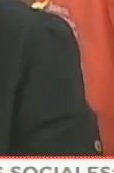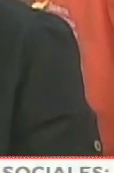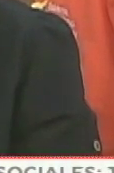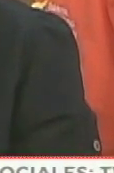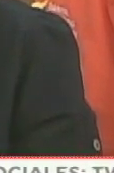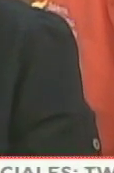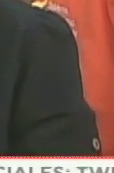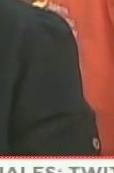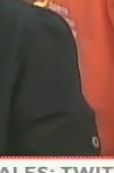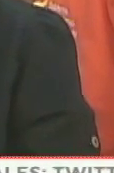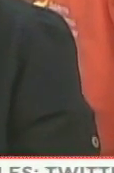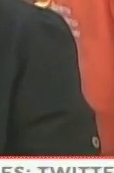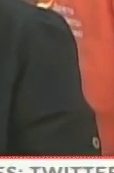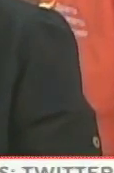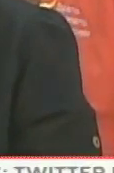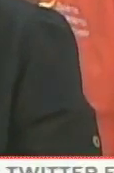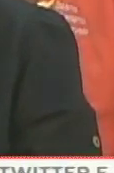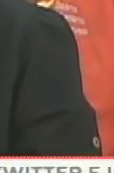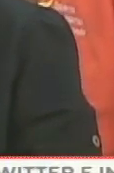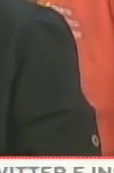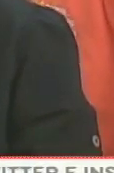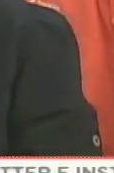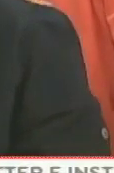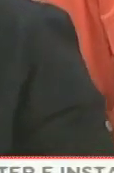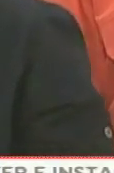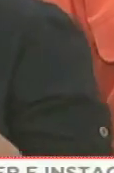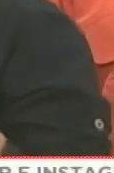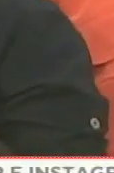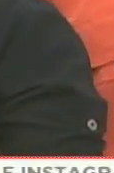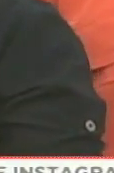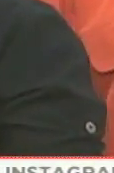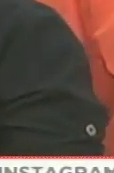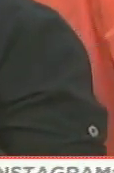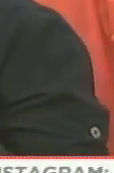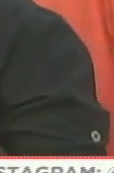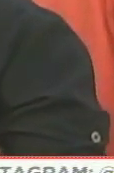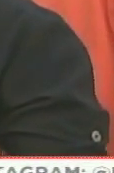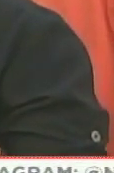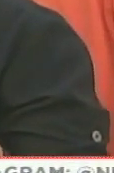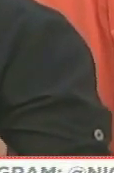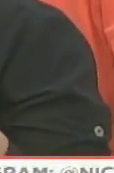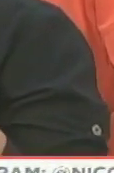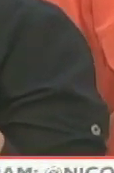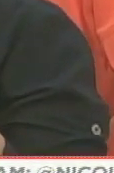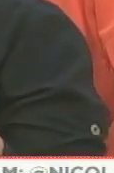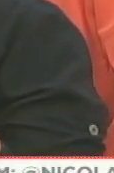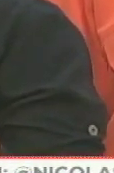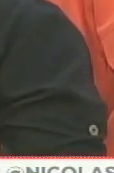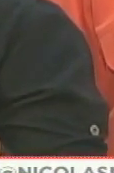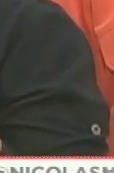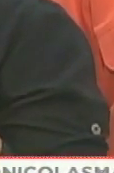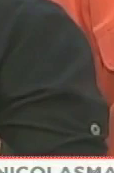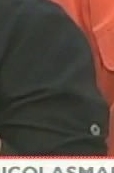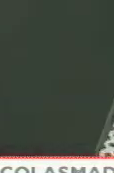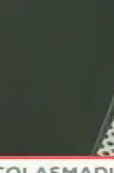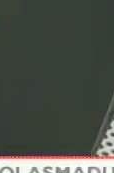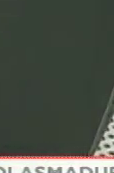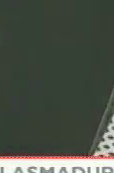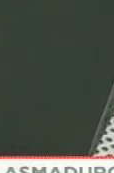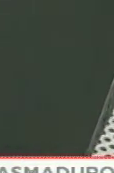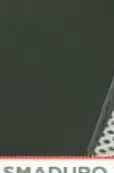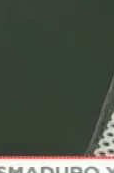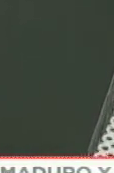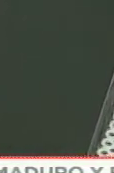y compañeras de CanTV y Movilnet, empresas del Estado. Esta oportunidad nos permite presentarle a usted y a nuestro